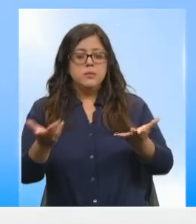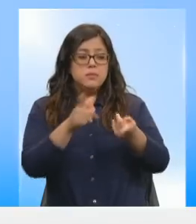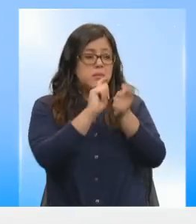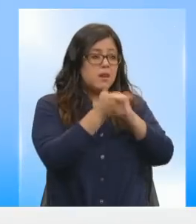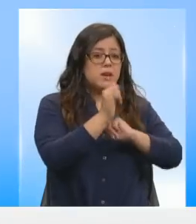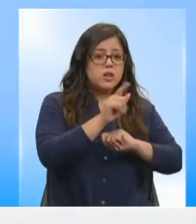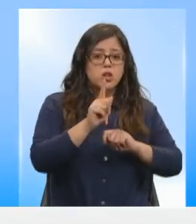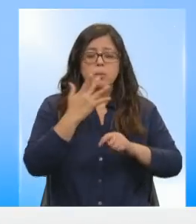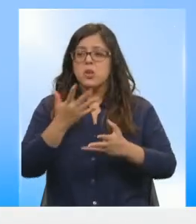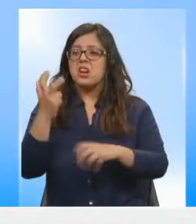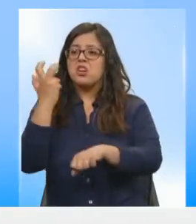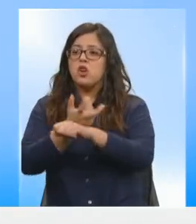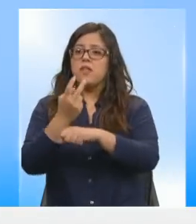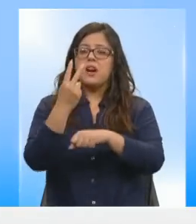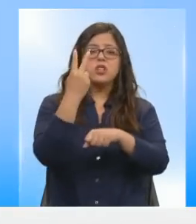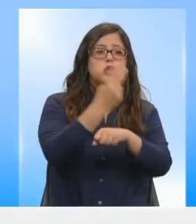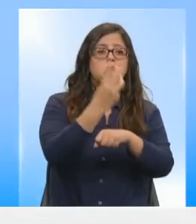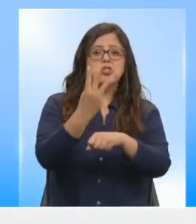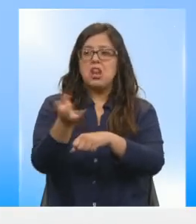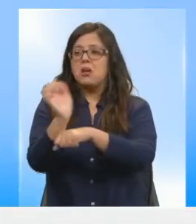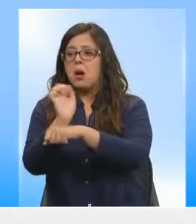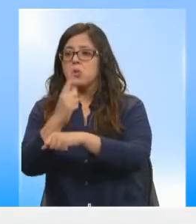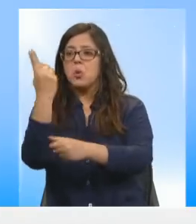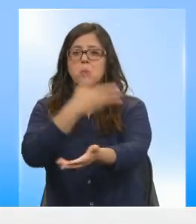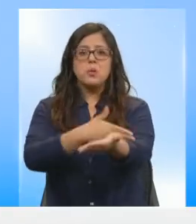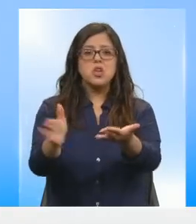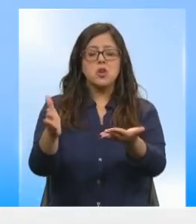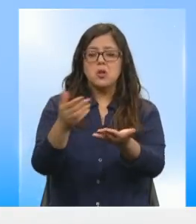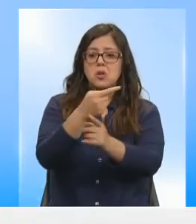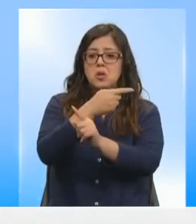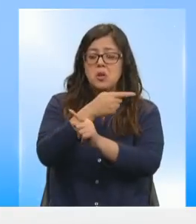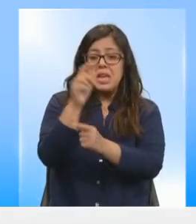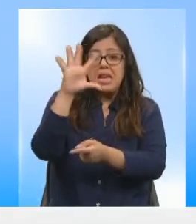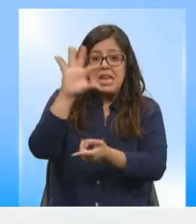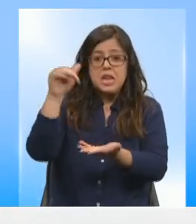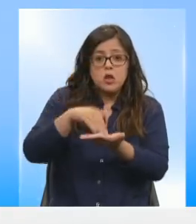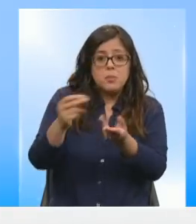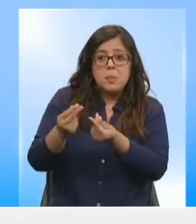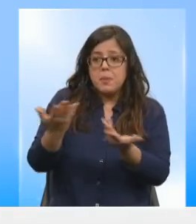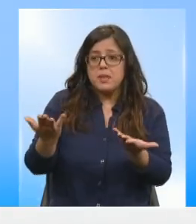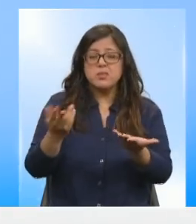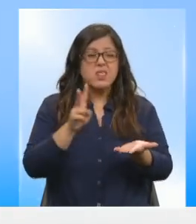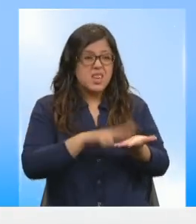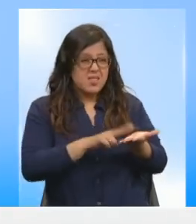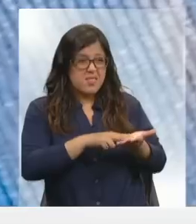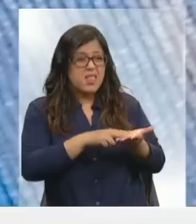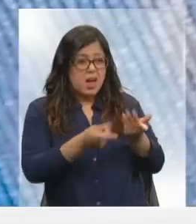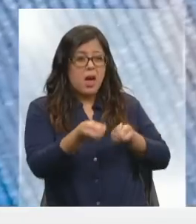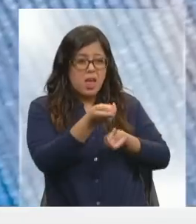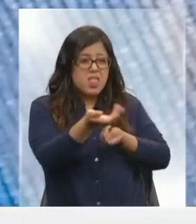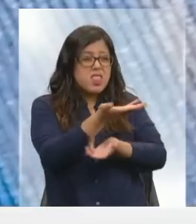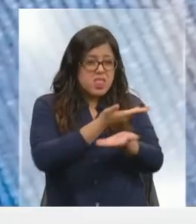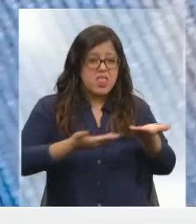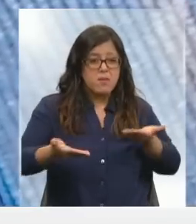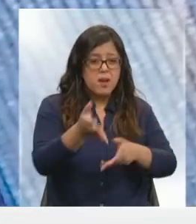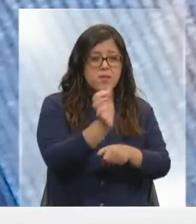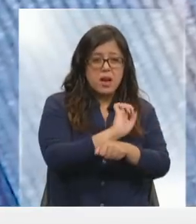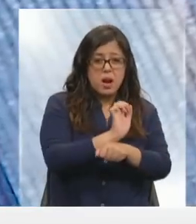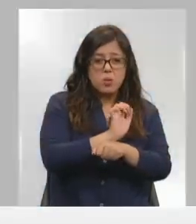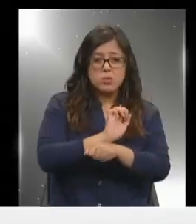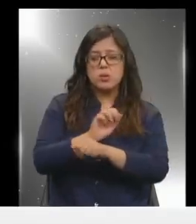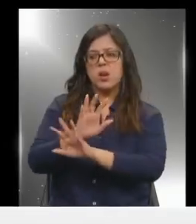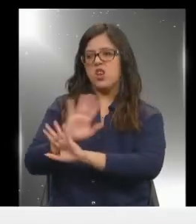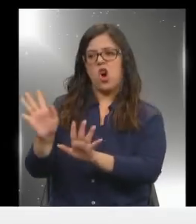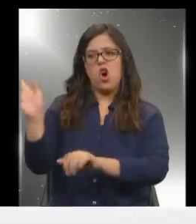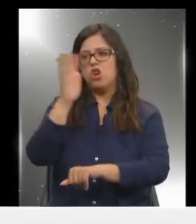se roban un auto, dos autos, tres autos en el día, 1,5 millones tienen al tiro. ¿Tú crees que ellos realmente devuelven los vehículos cuando les transfieren la plata? De lo que yo sabía por las redes sociales,